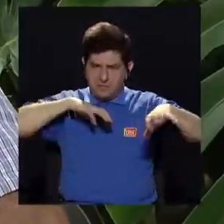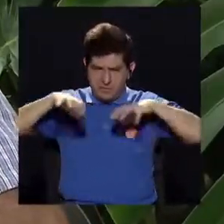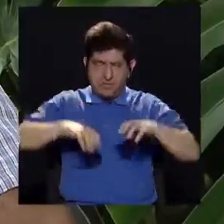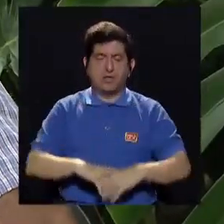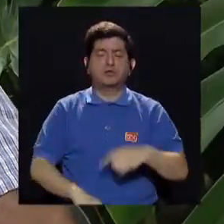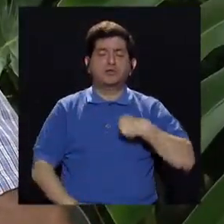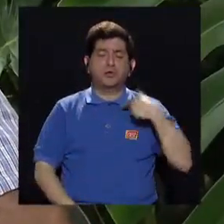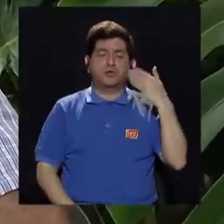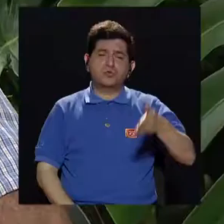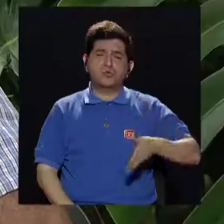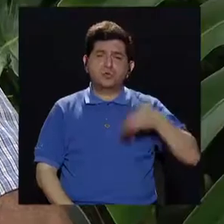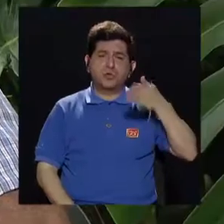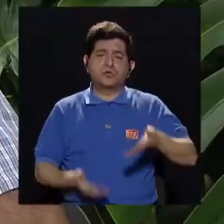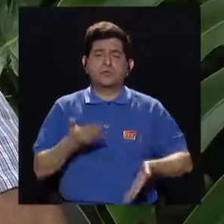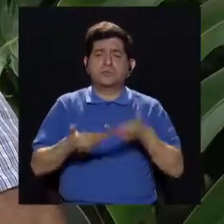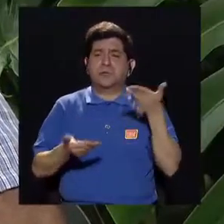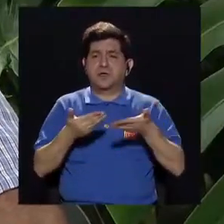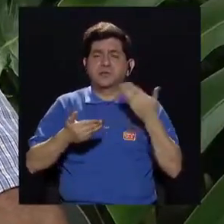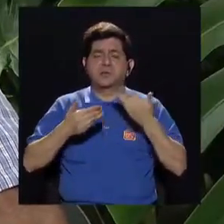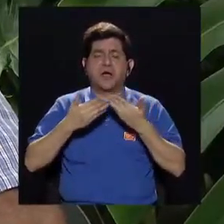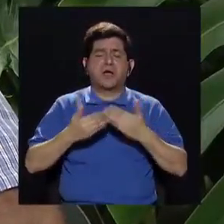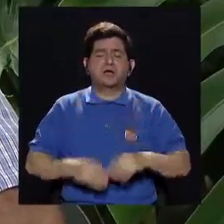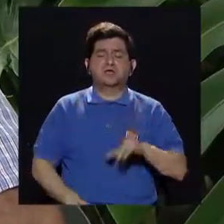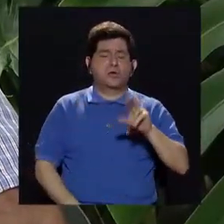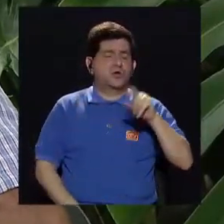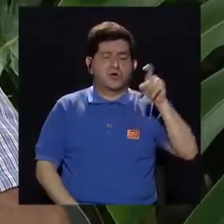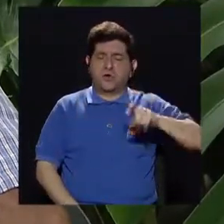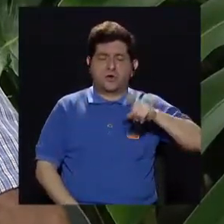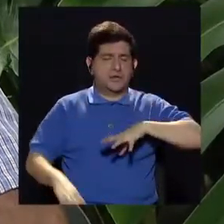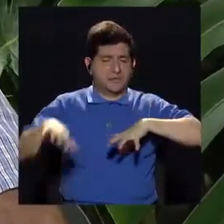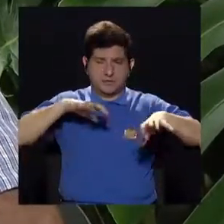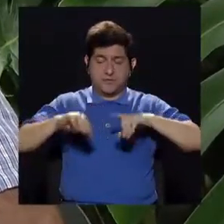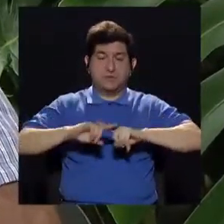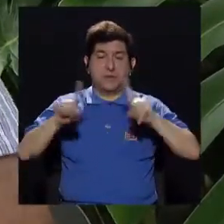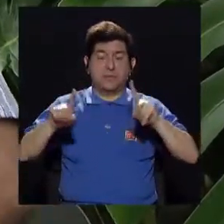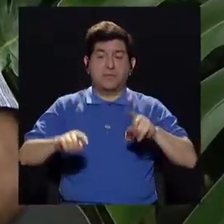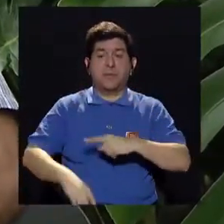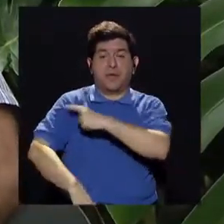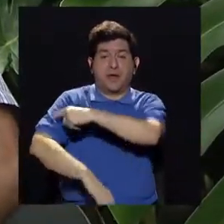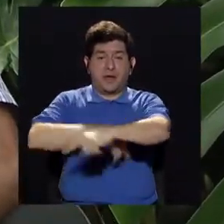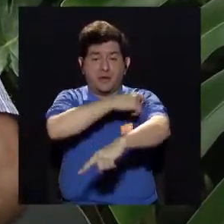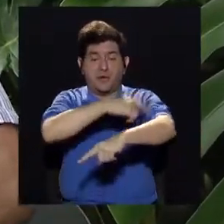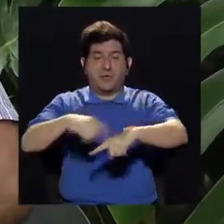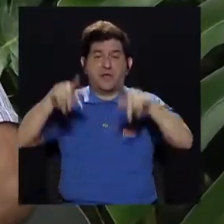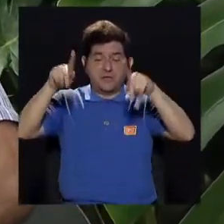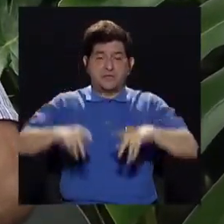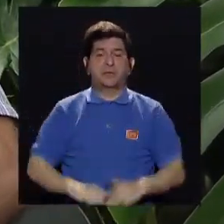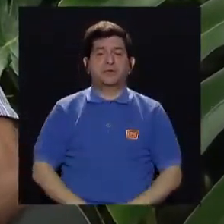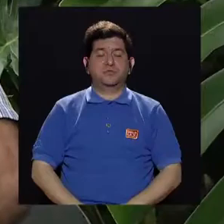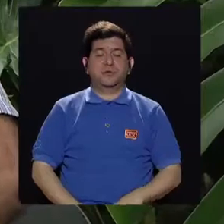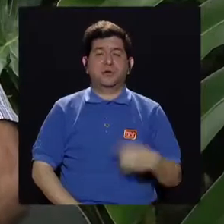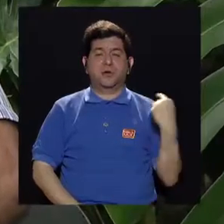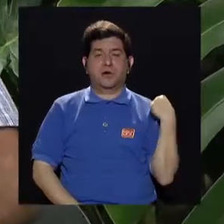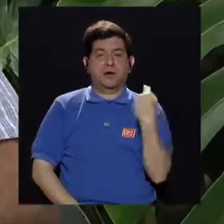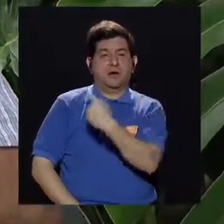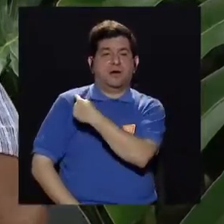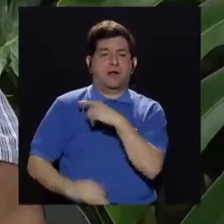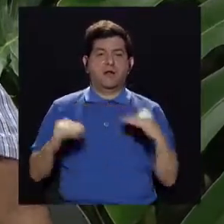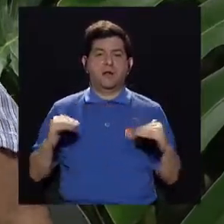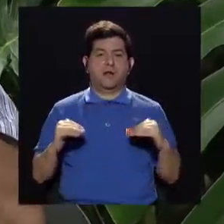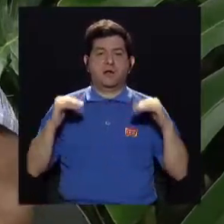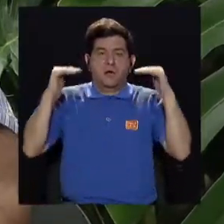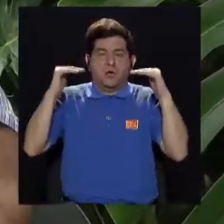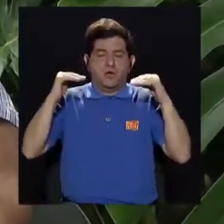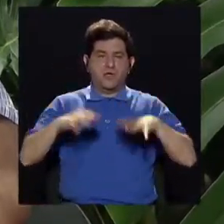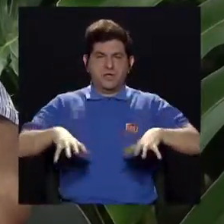Cuando yo voy despacio, casi que los puedo bajar. El mayor problema que hay con los brazos es que la gente tiende a subir mucho más bien los hombros. Y eso lo que